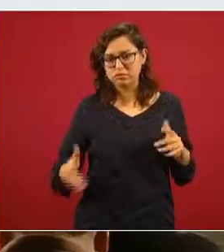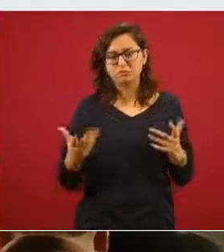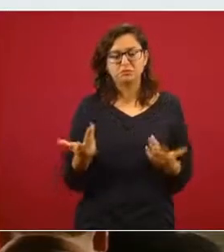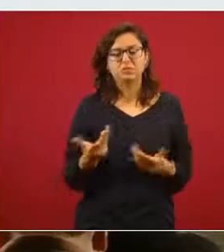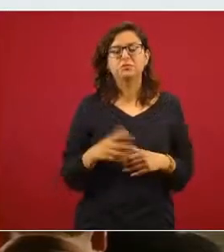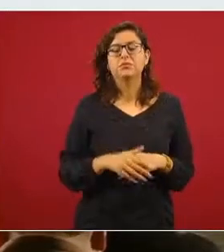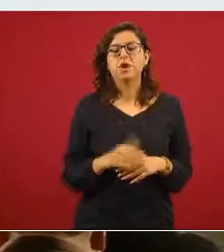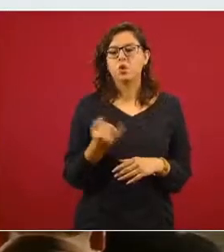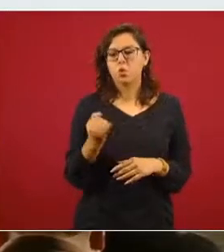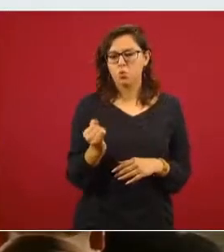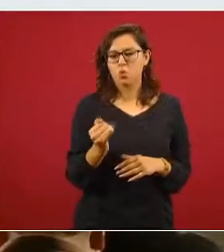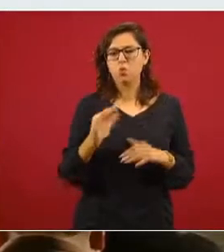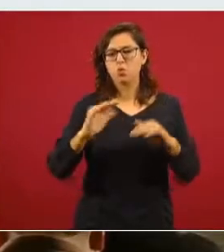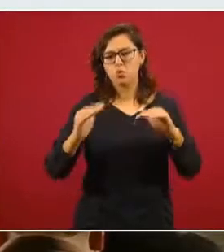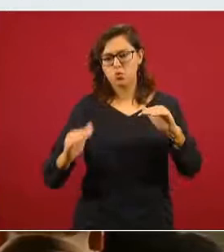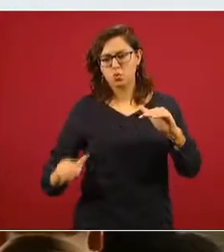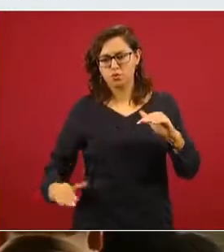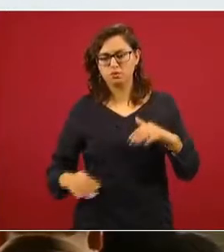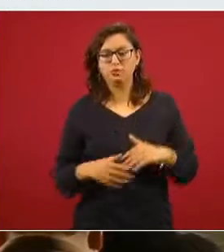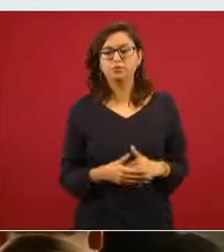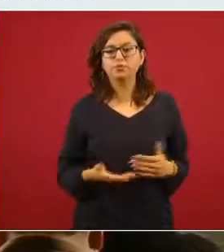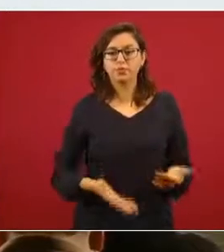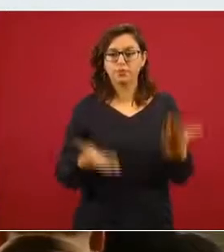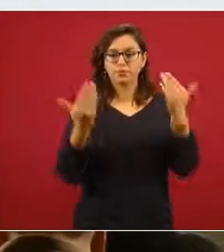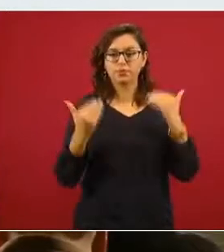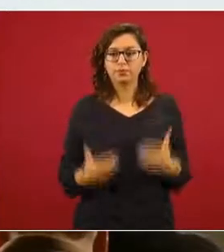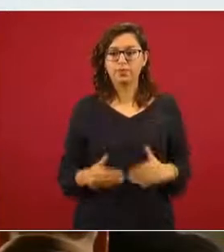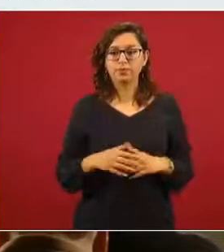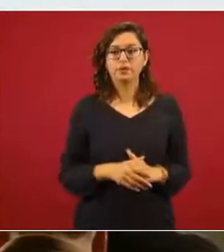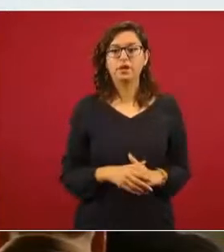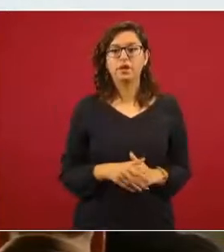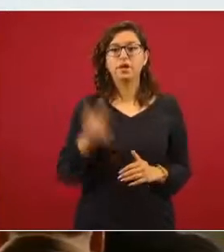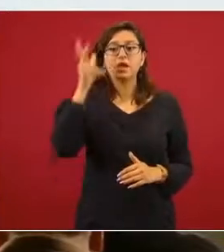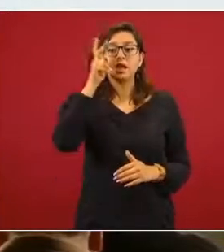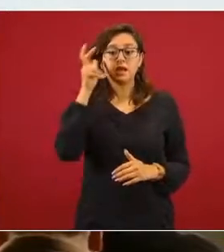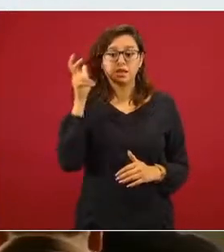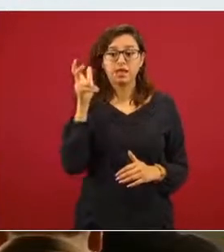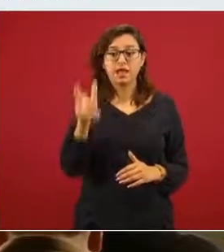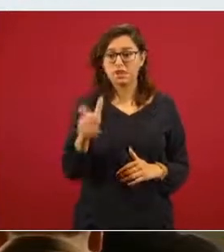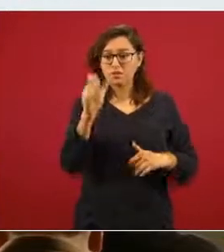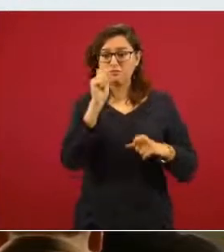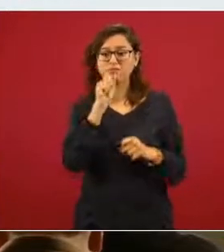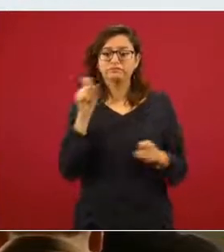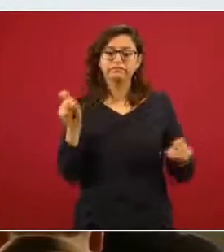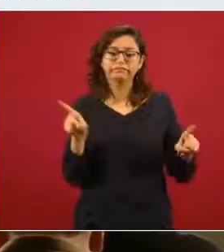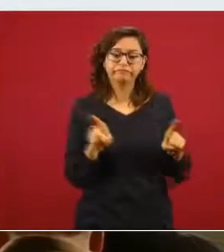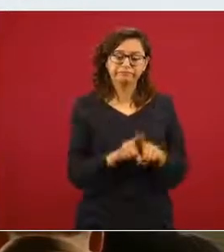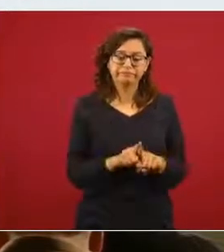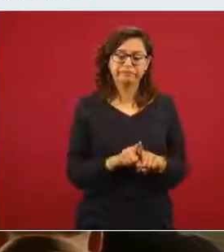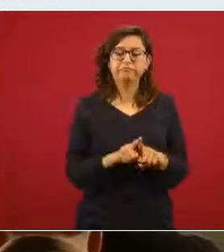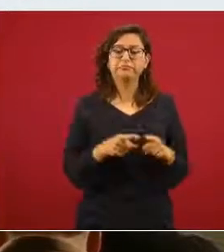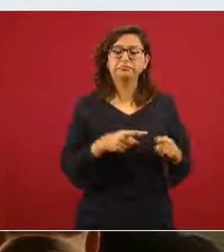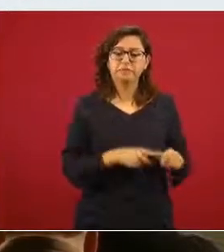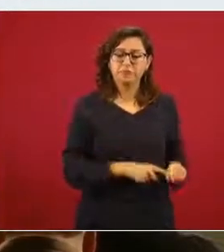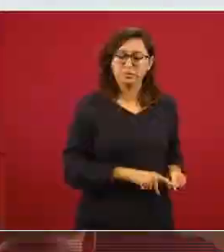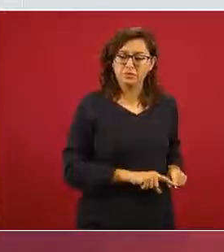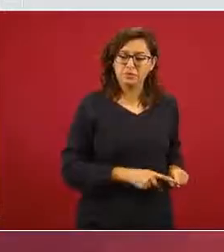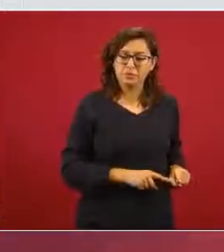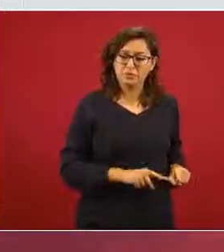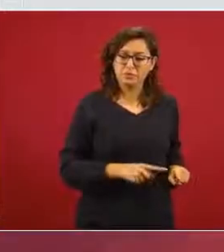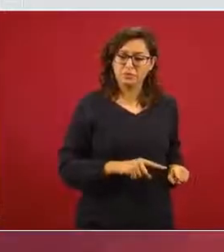semana de junio. La siguiente, este es Guerrero. Hidalgo también tuvo variaciones, durante la Jornada Nacional de Sana